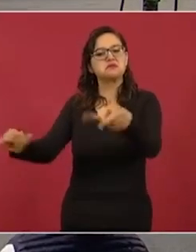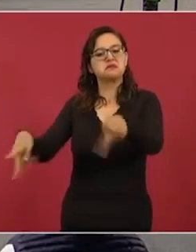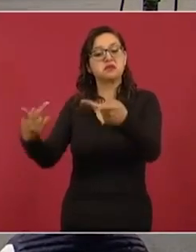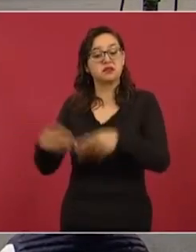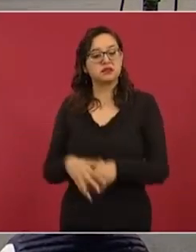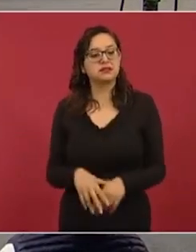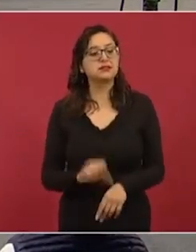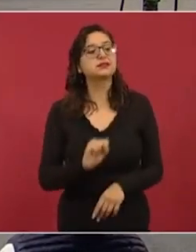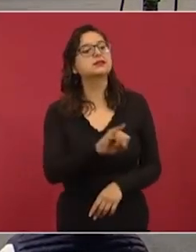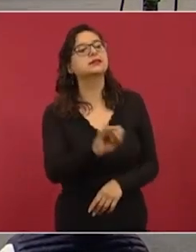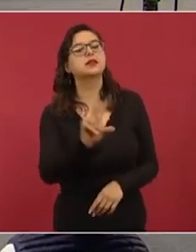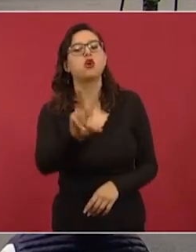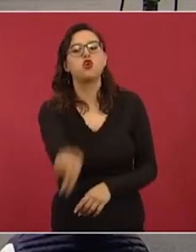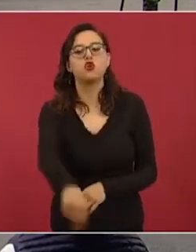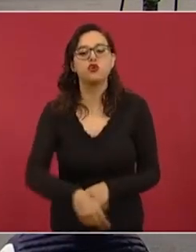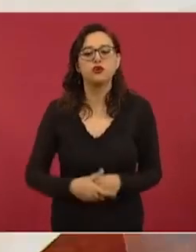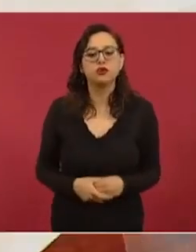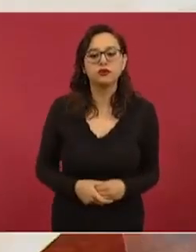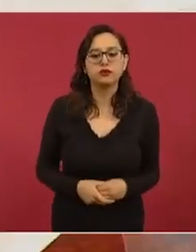¿Quién dijo algo?